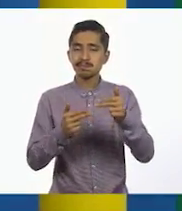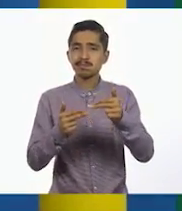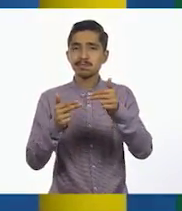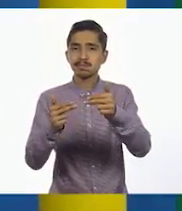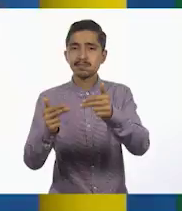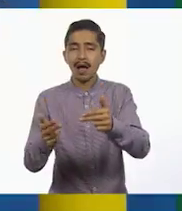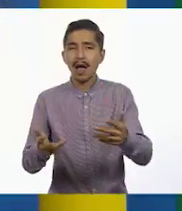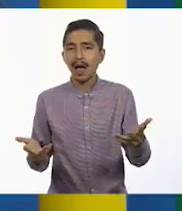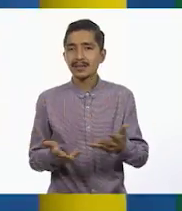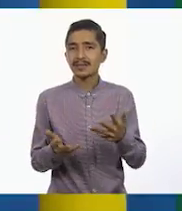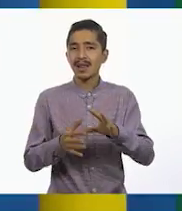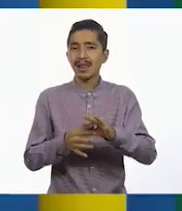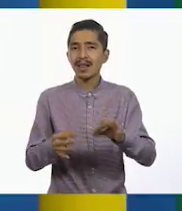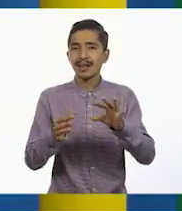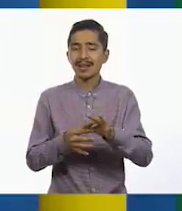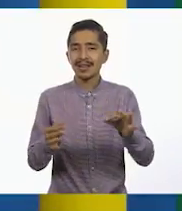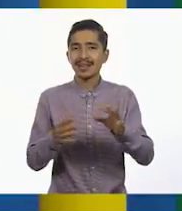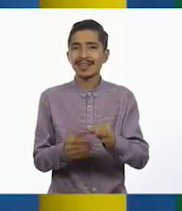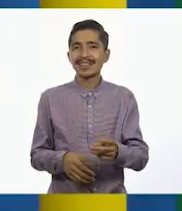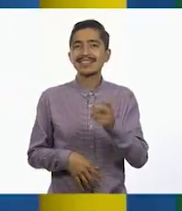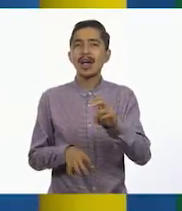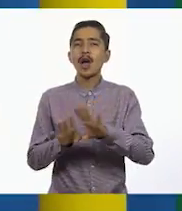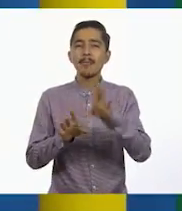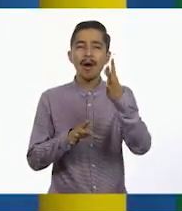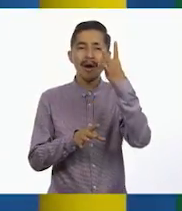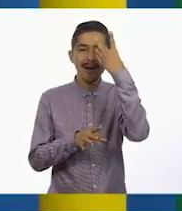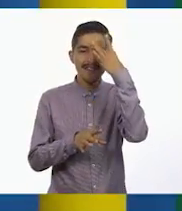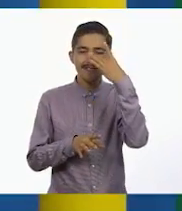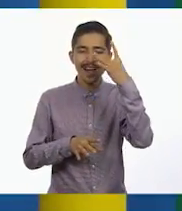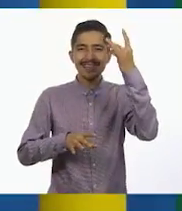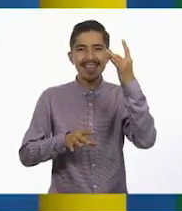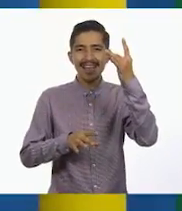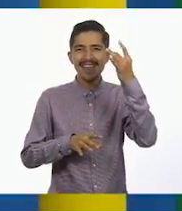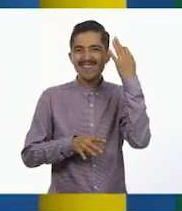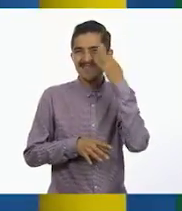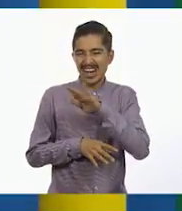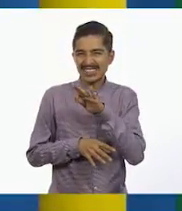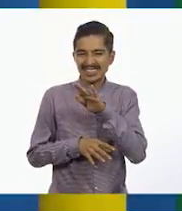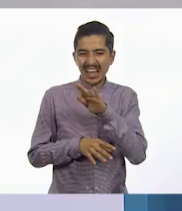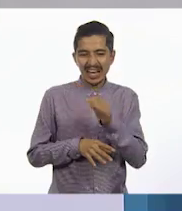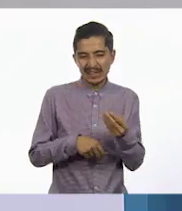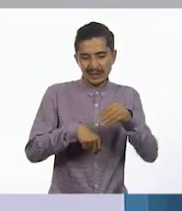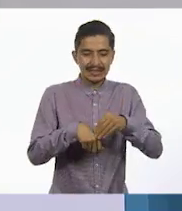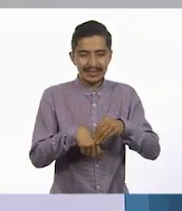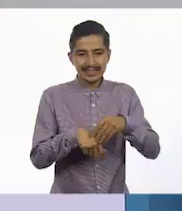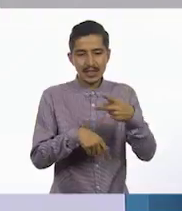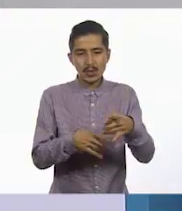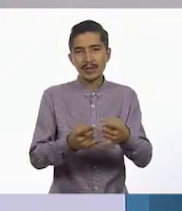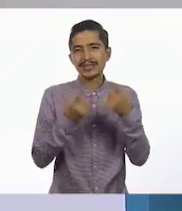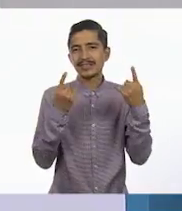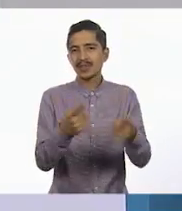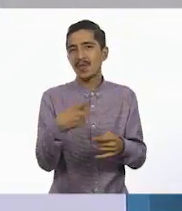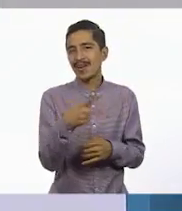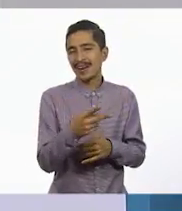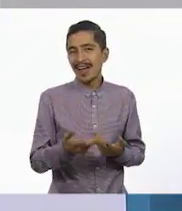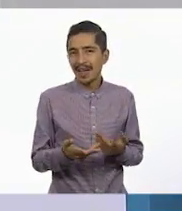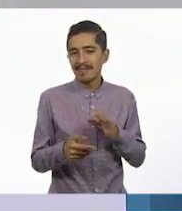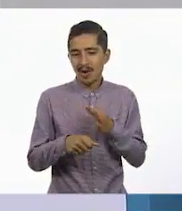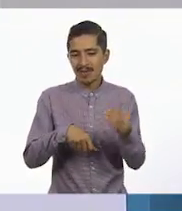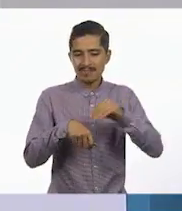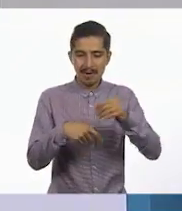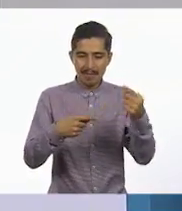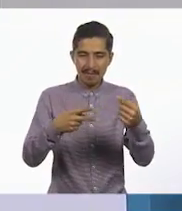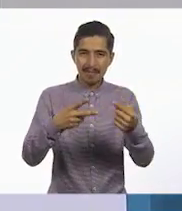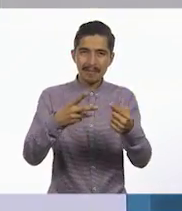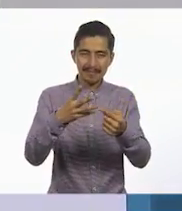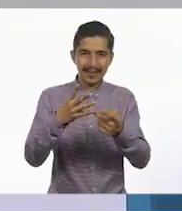generación y sobre todo ese toque de fantasía que se agregue a tu historia. Así es. Todos esos elementos